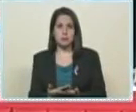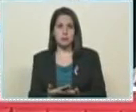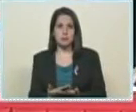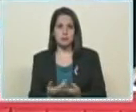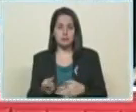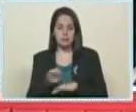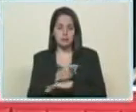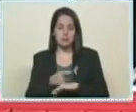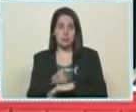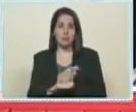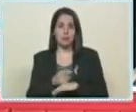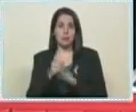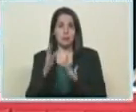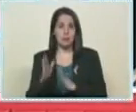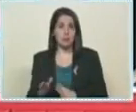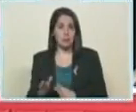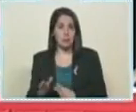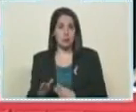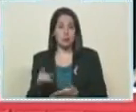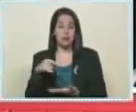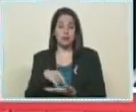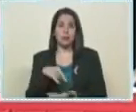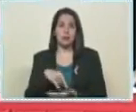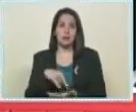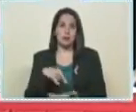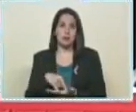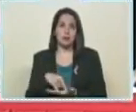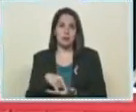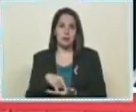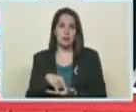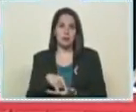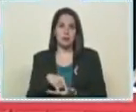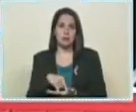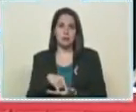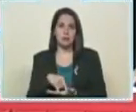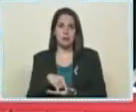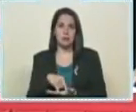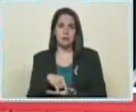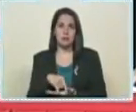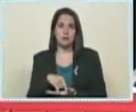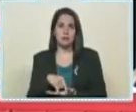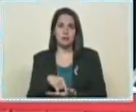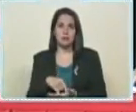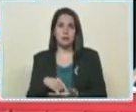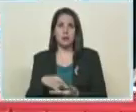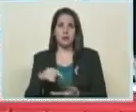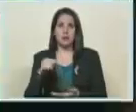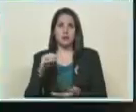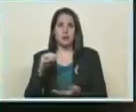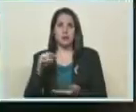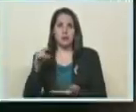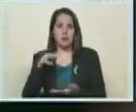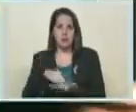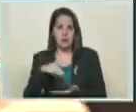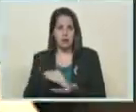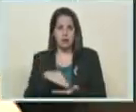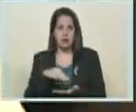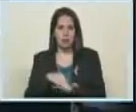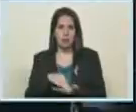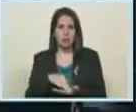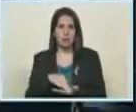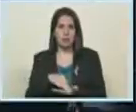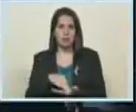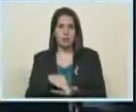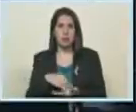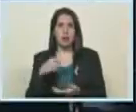al gobernador Rafael Lacaba de Carabobo, al gobernador Héctor Rodríguez de Miranda y al